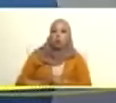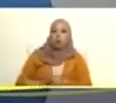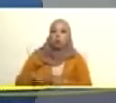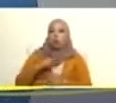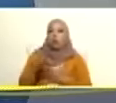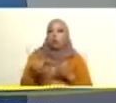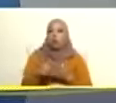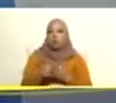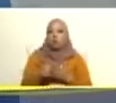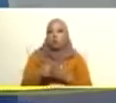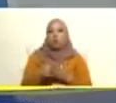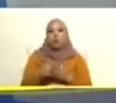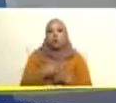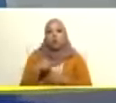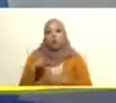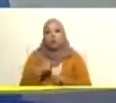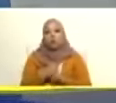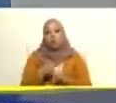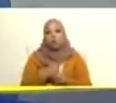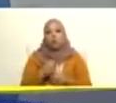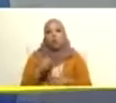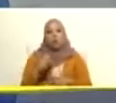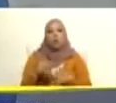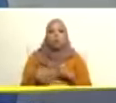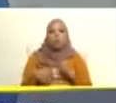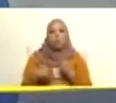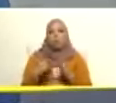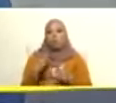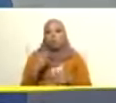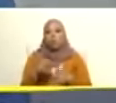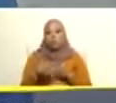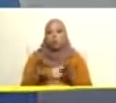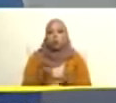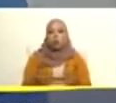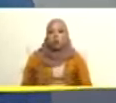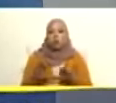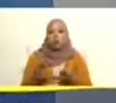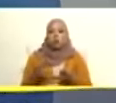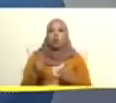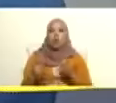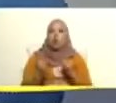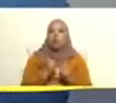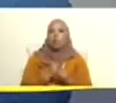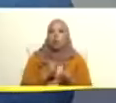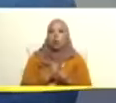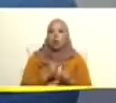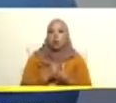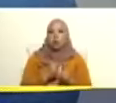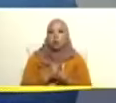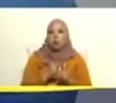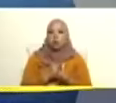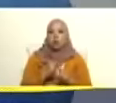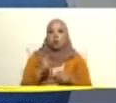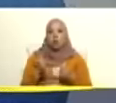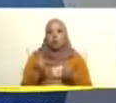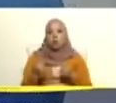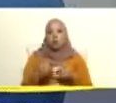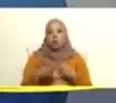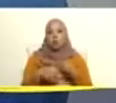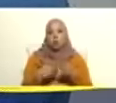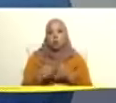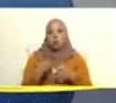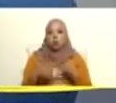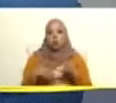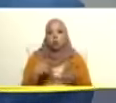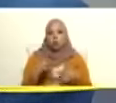nacional. Y eso es lo que queremos ir haciendo, un paso más para que la industria nacional se haga más competitiva y produzcamos en el país todo lo que